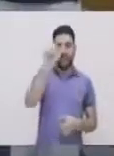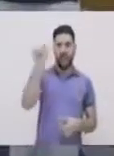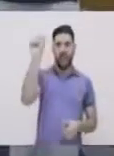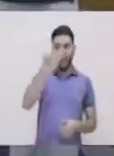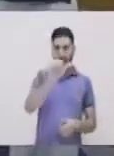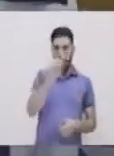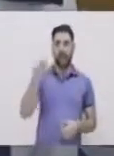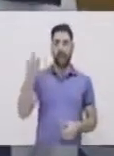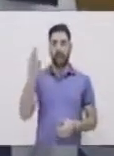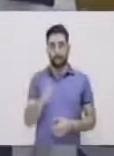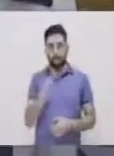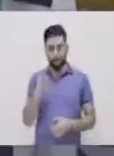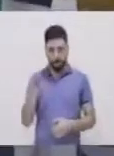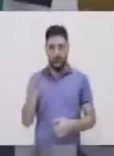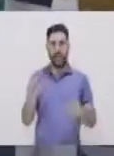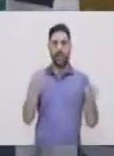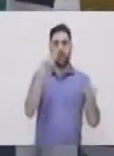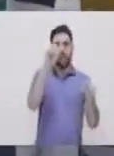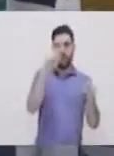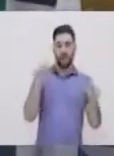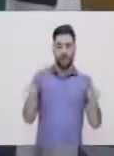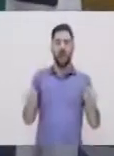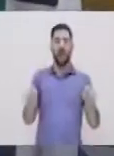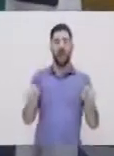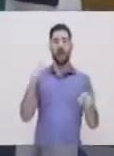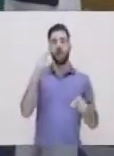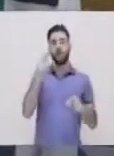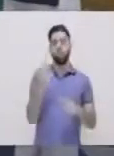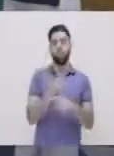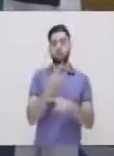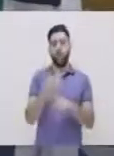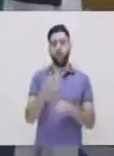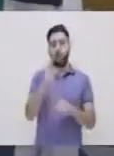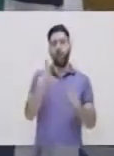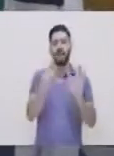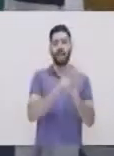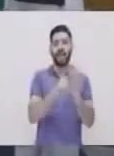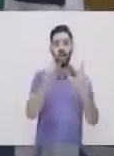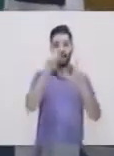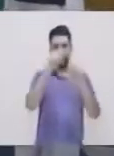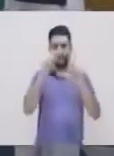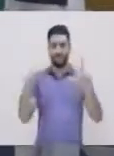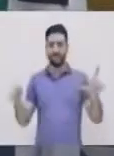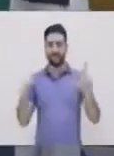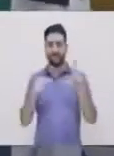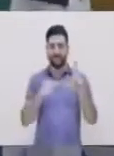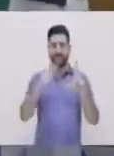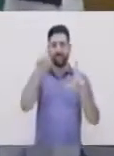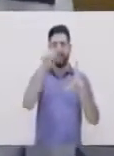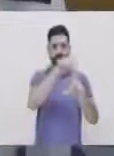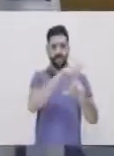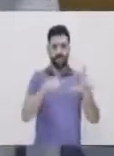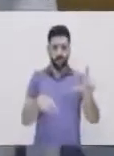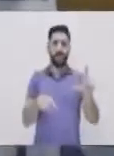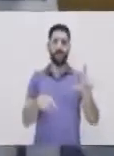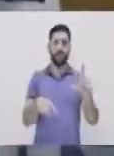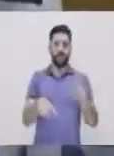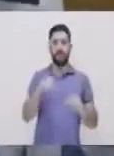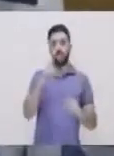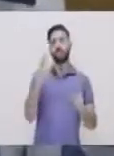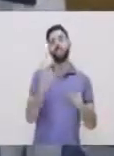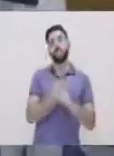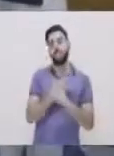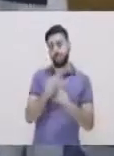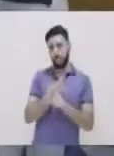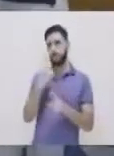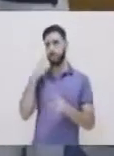Entonces voy a utilizar la ley de senos para resolver este problema. Entonces estamos en el caso que conocemos los